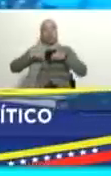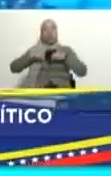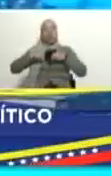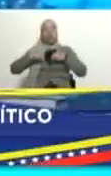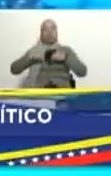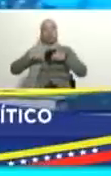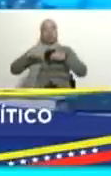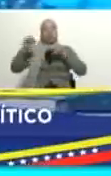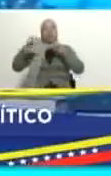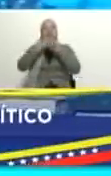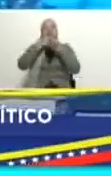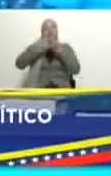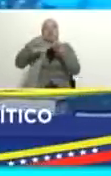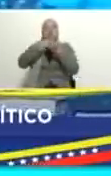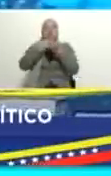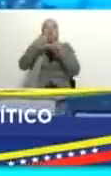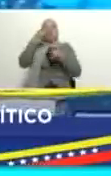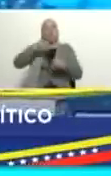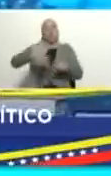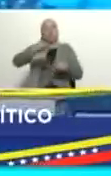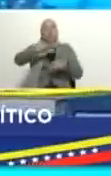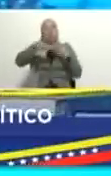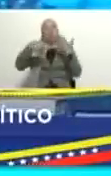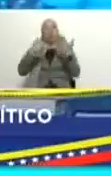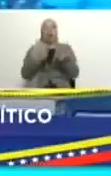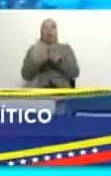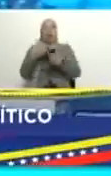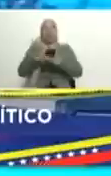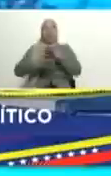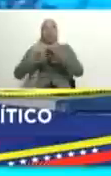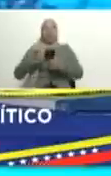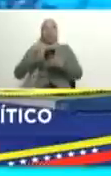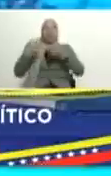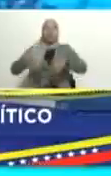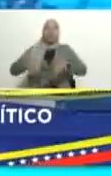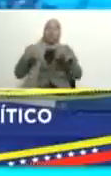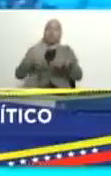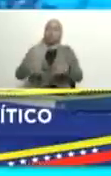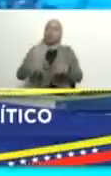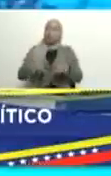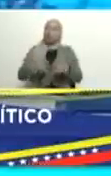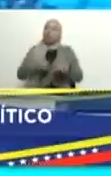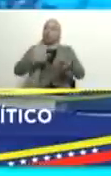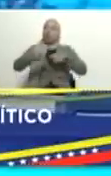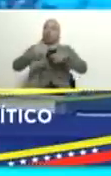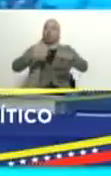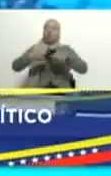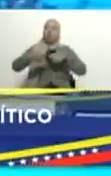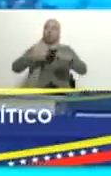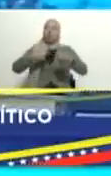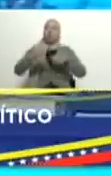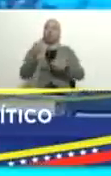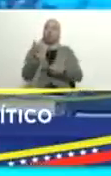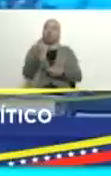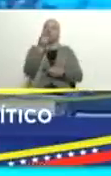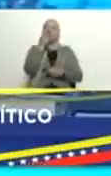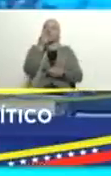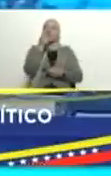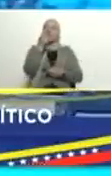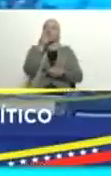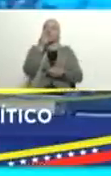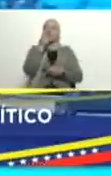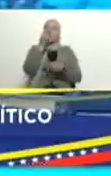desde la lucha contra el cambio climático y por la ecología nacional, el coordinador del Partido Verde,